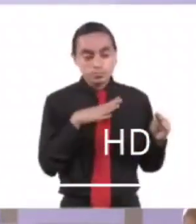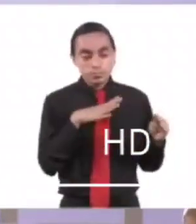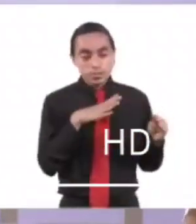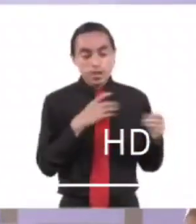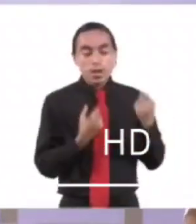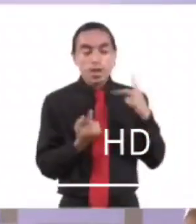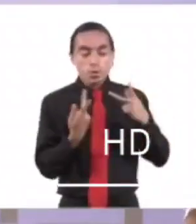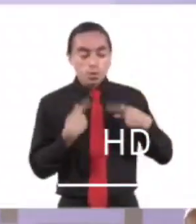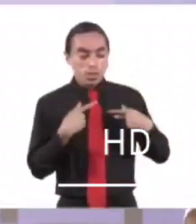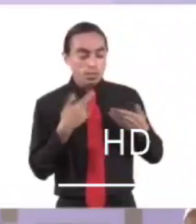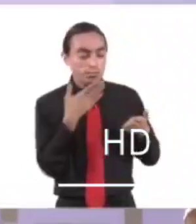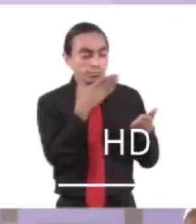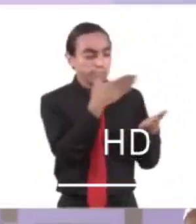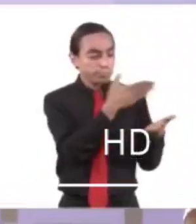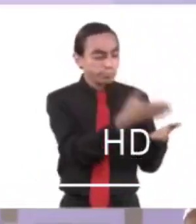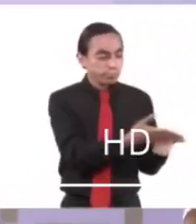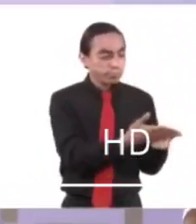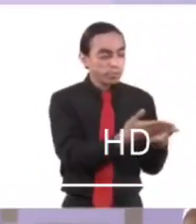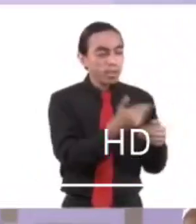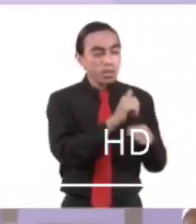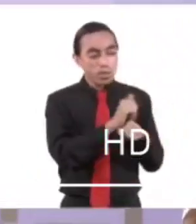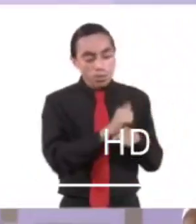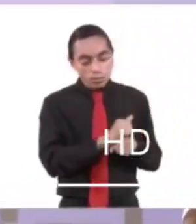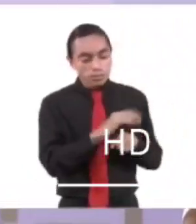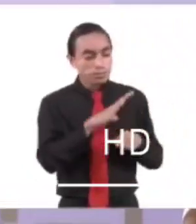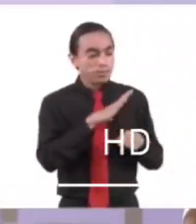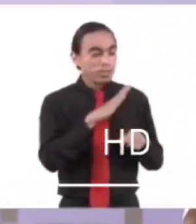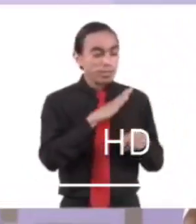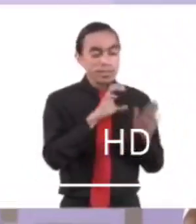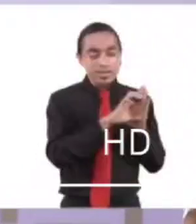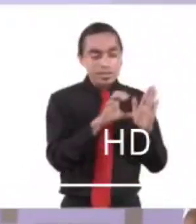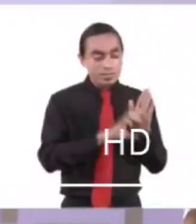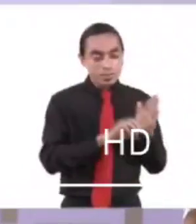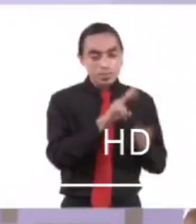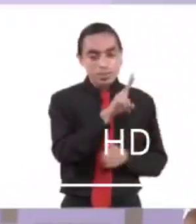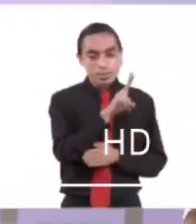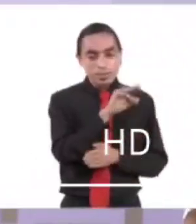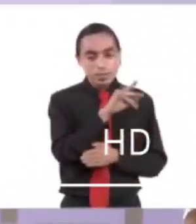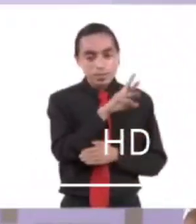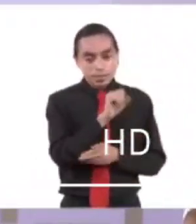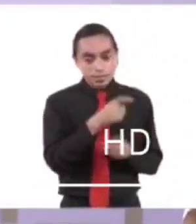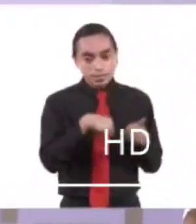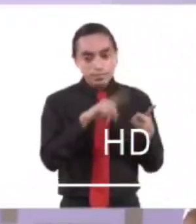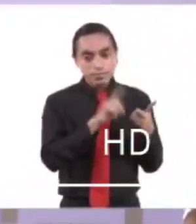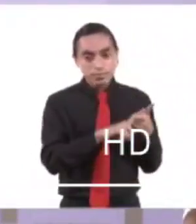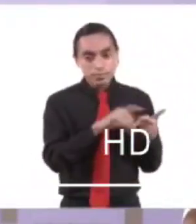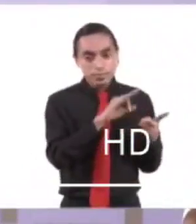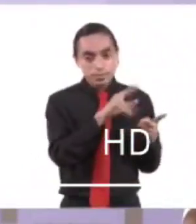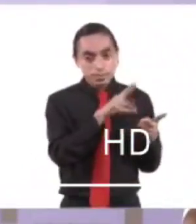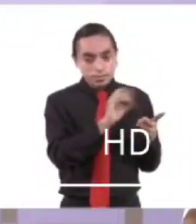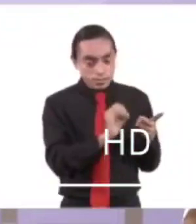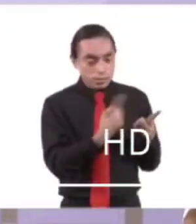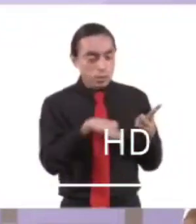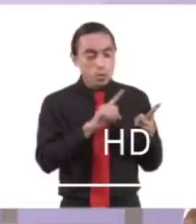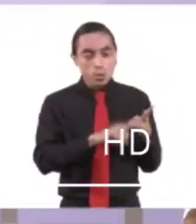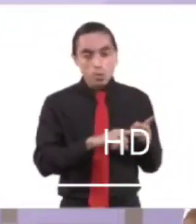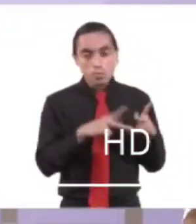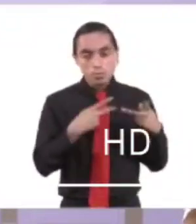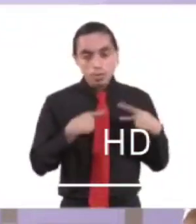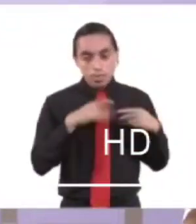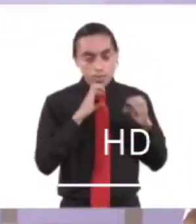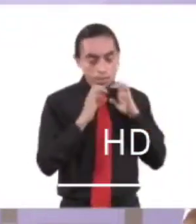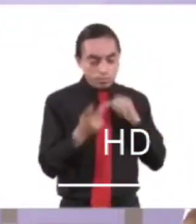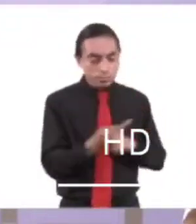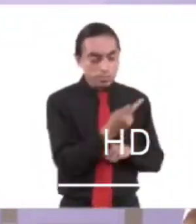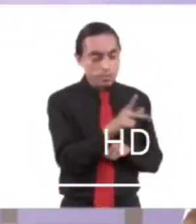acudían recurrentemente artistas plásticos como Vicente Rojo y Francisco Toledo, periodistas como don Julio